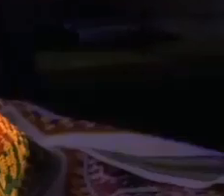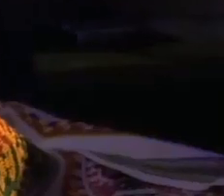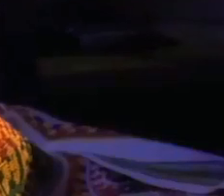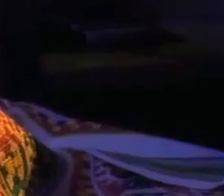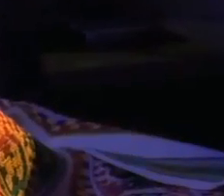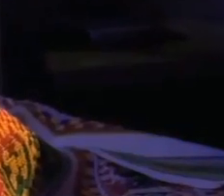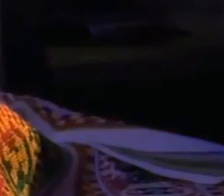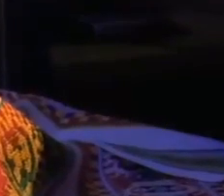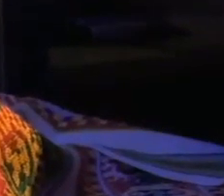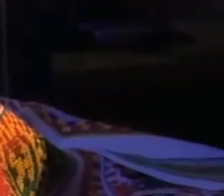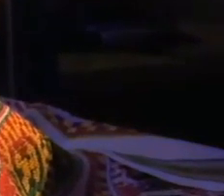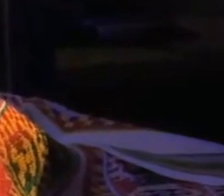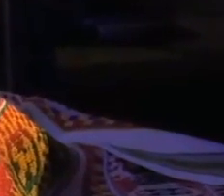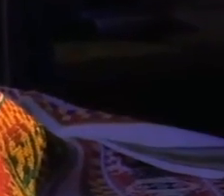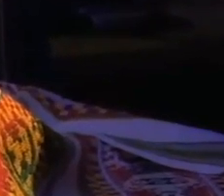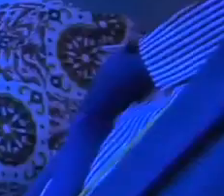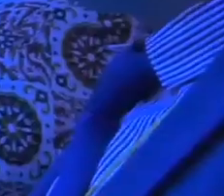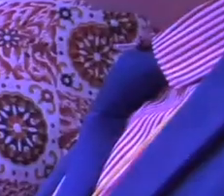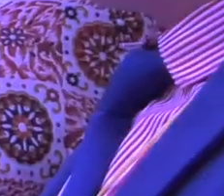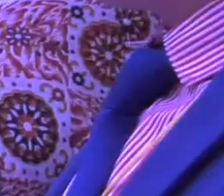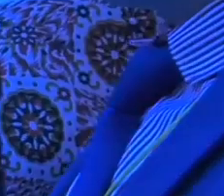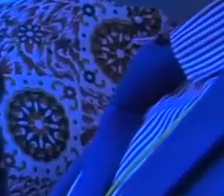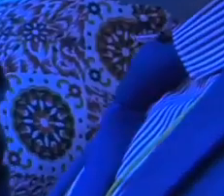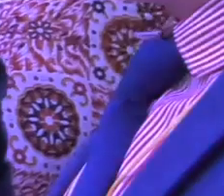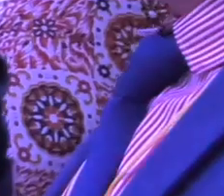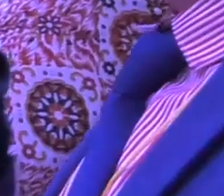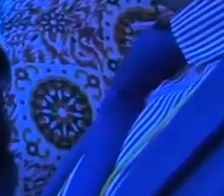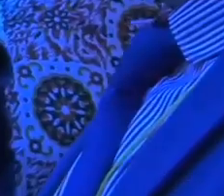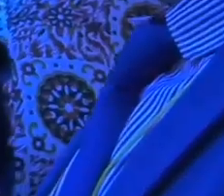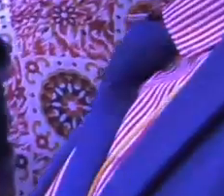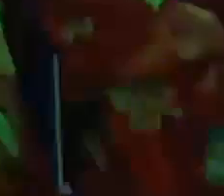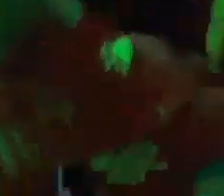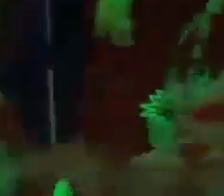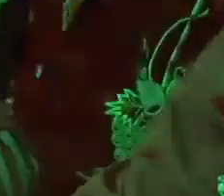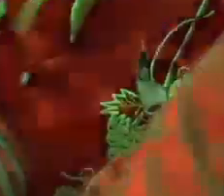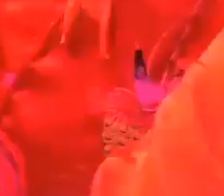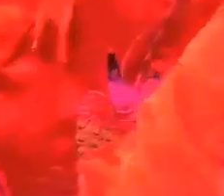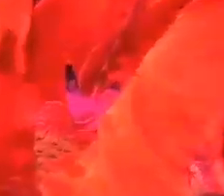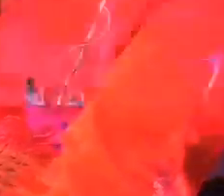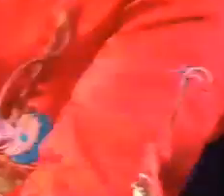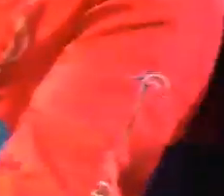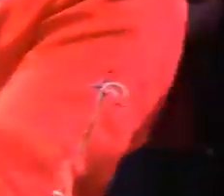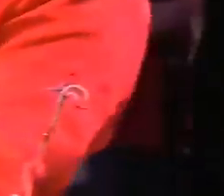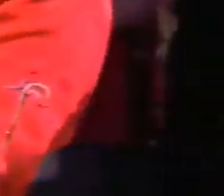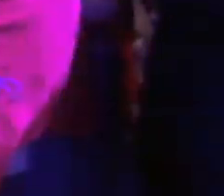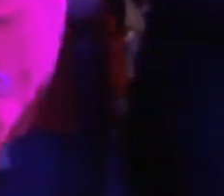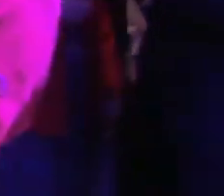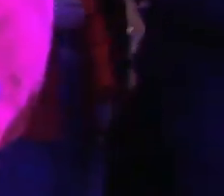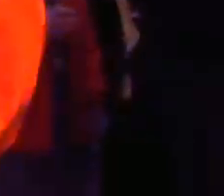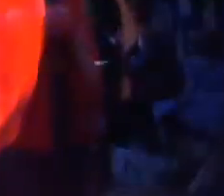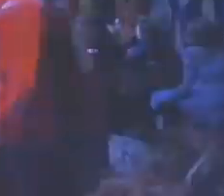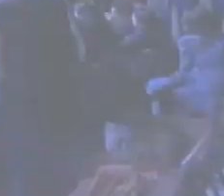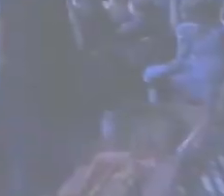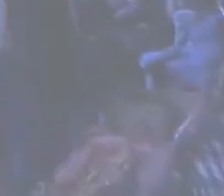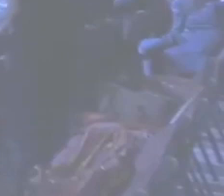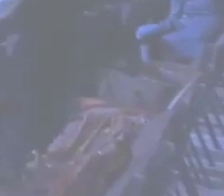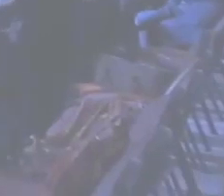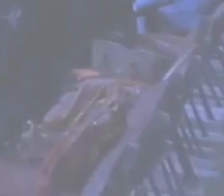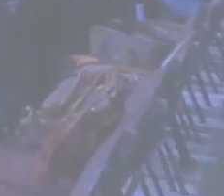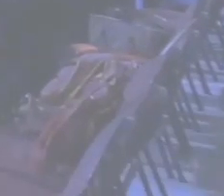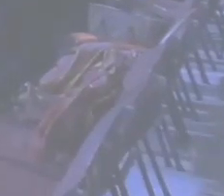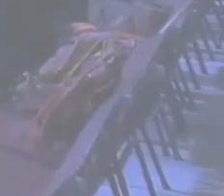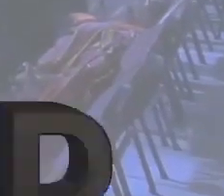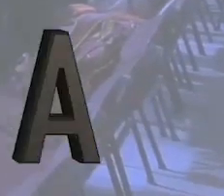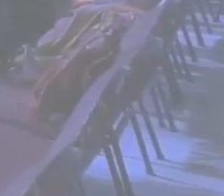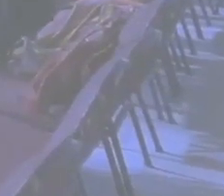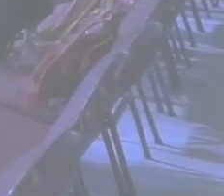ritmo inigualable, tienen tus noches de luna, un encanto.